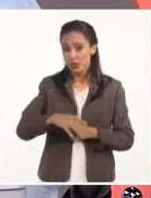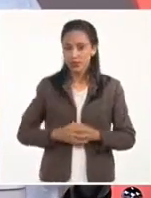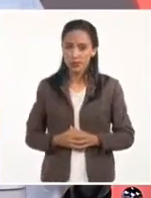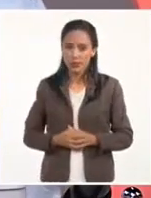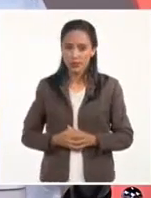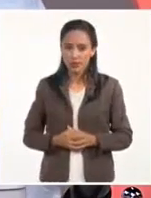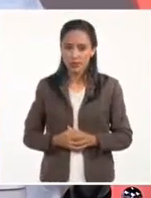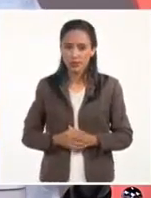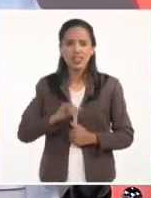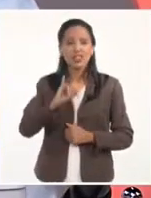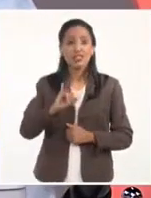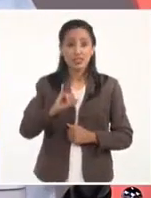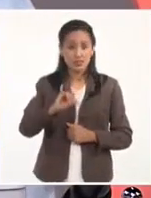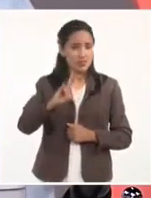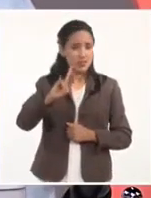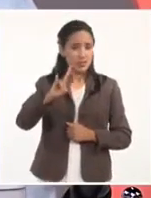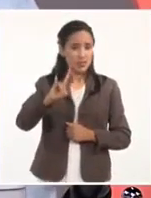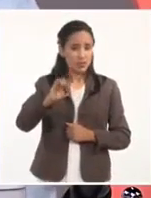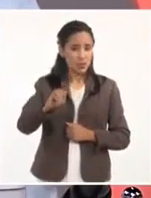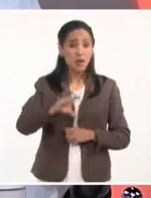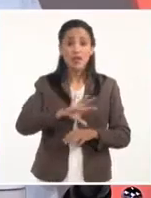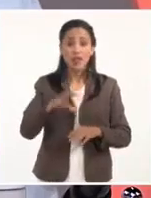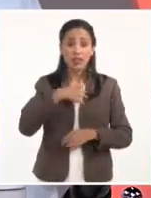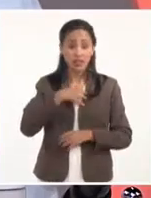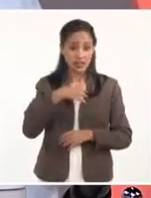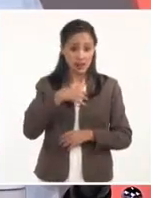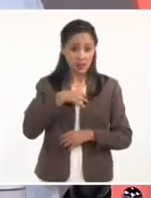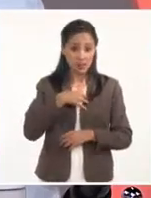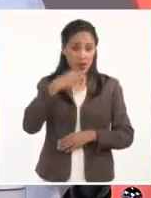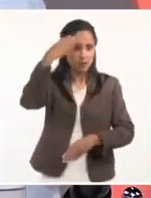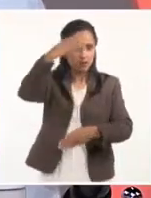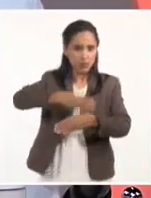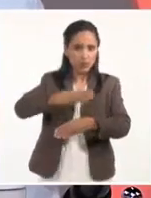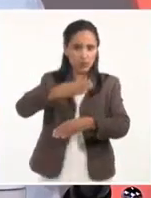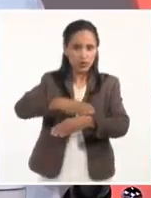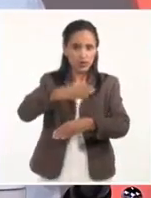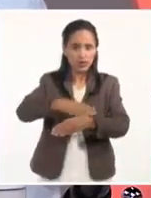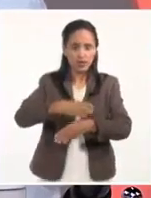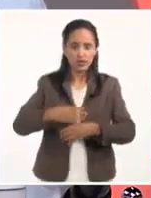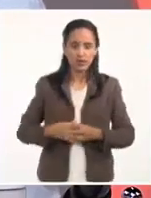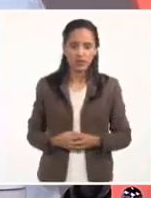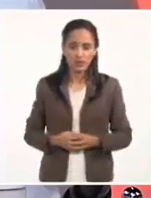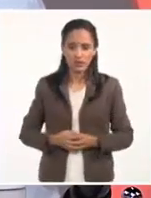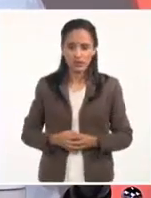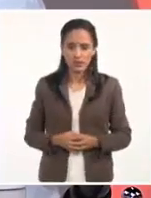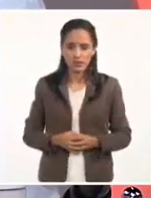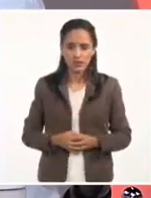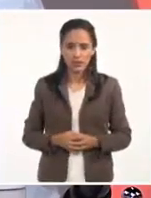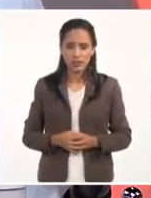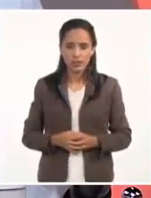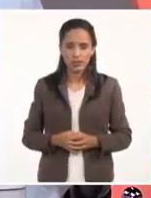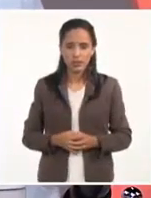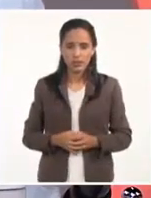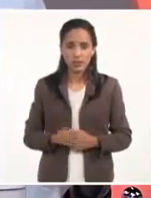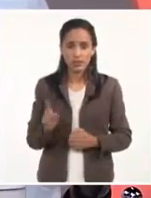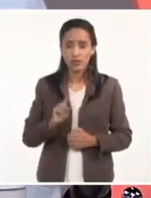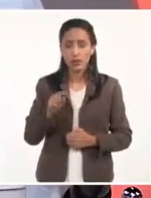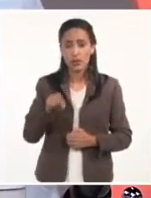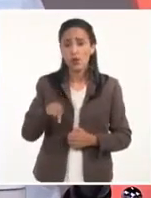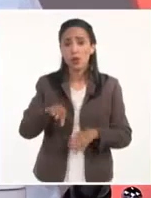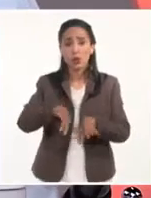bloqueo y además triunfo y no como una varita mágica para decir arriba a todos los barrios marginales ahora lo vamos a convertir en residenciales